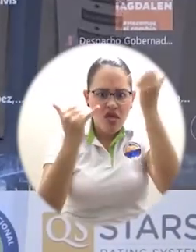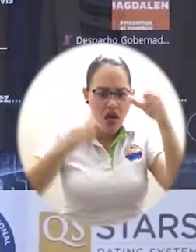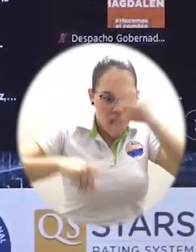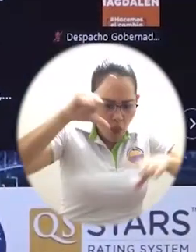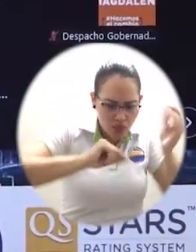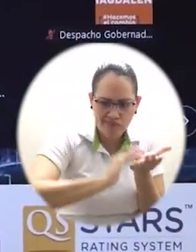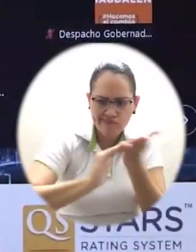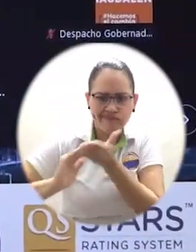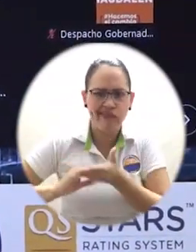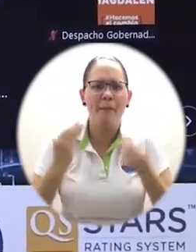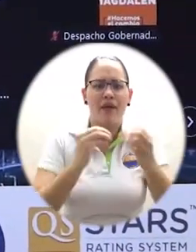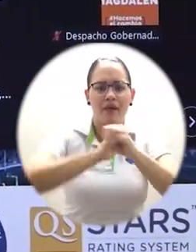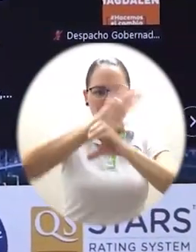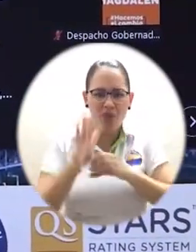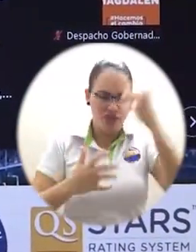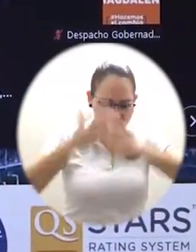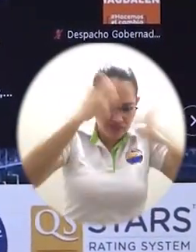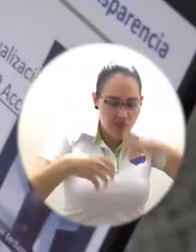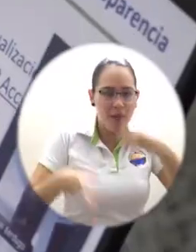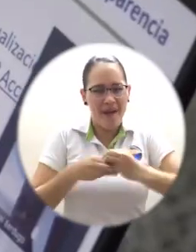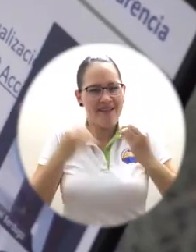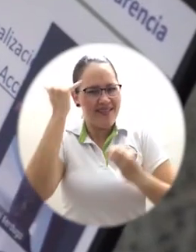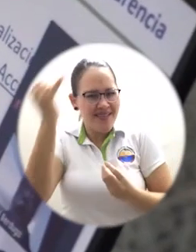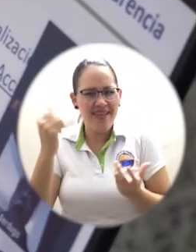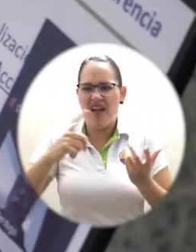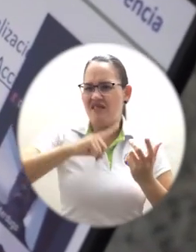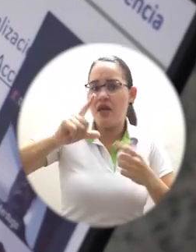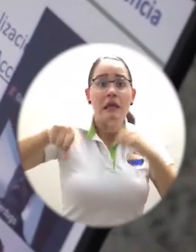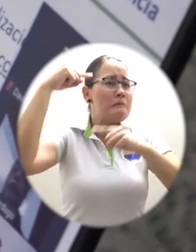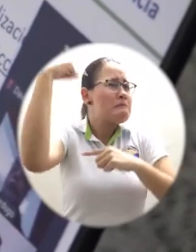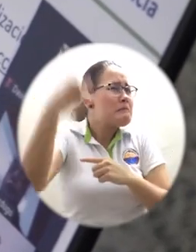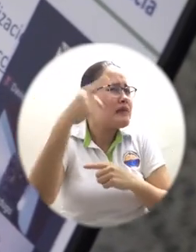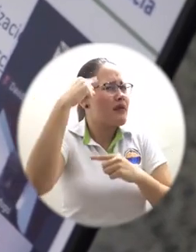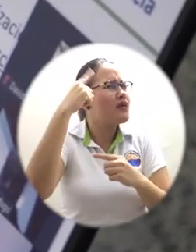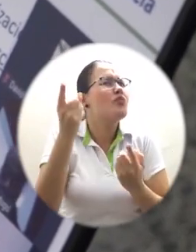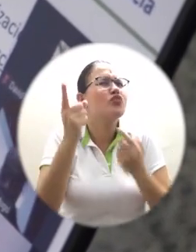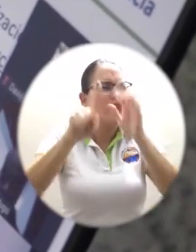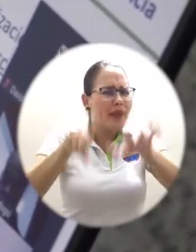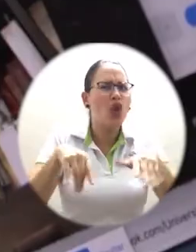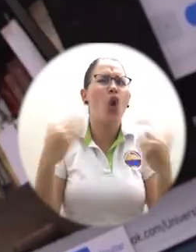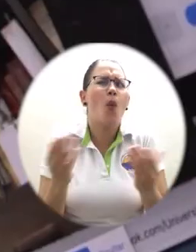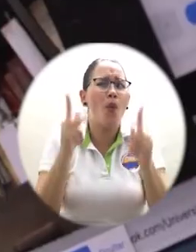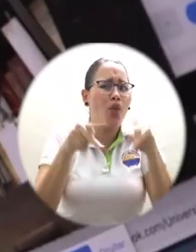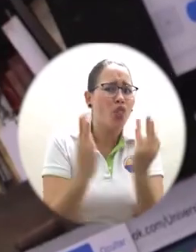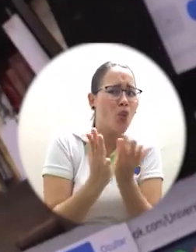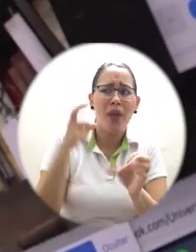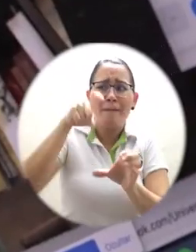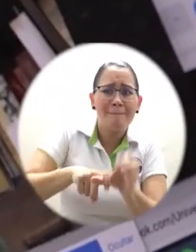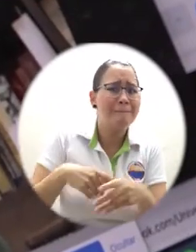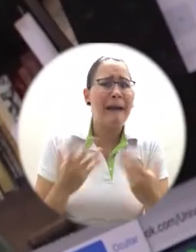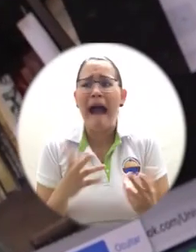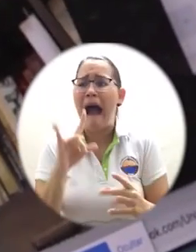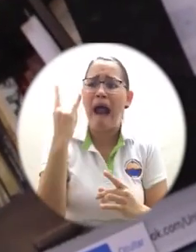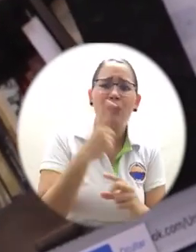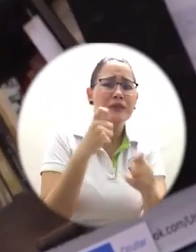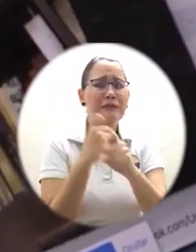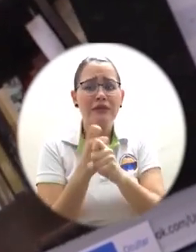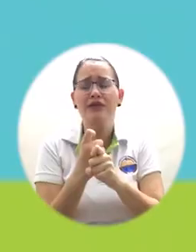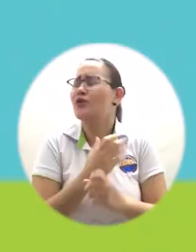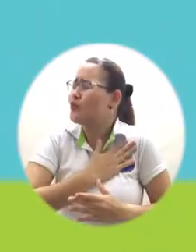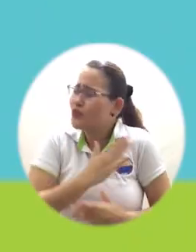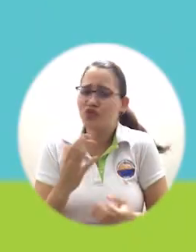así como el liderazgo para prever los escenarios del segundo semestre, cuyo objetivo es lograr que los estudiantes que no tengan capacidad de pago no tengan